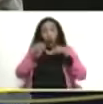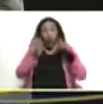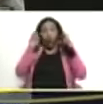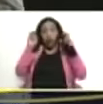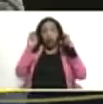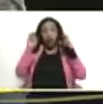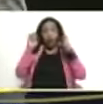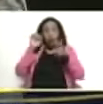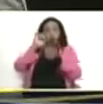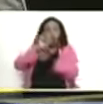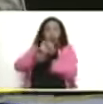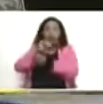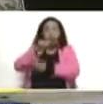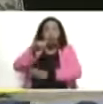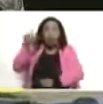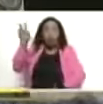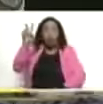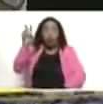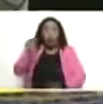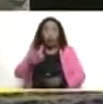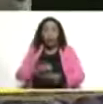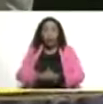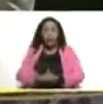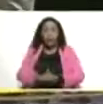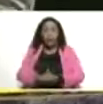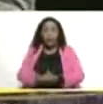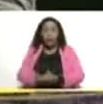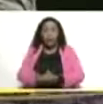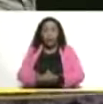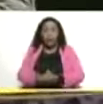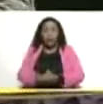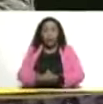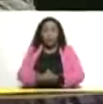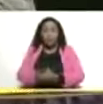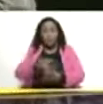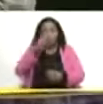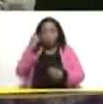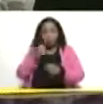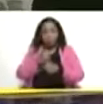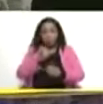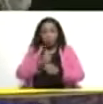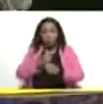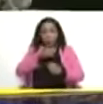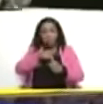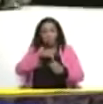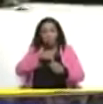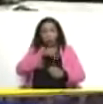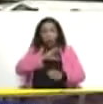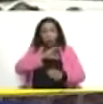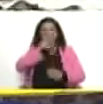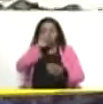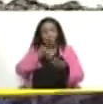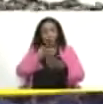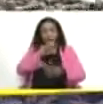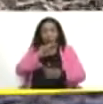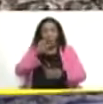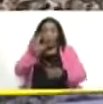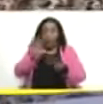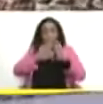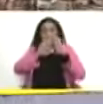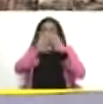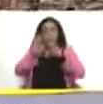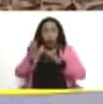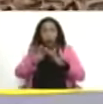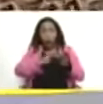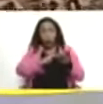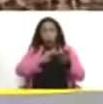carcelario del país. La Operación Petróleo Soberano 2023, para apoyar los esfuerzos de recuperación